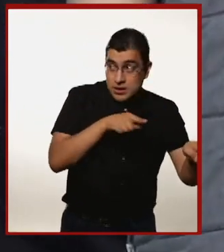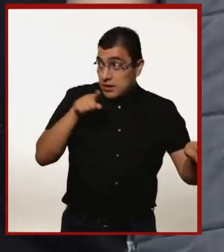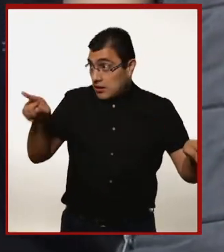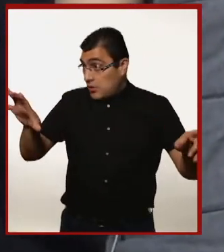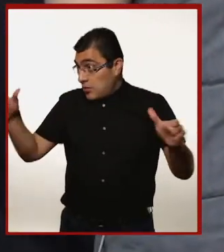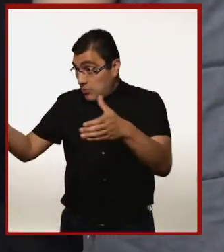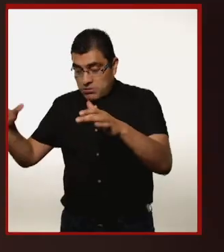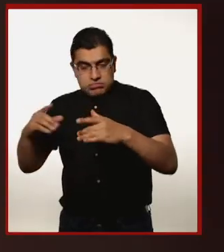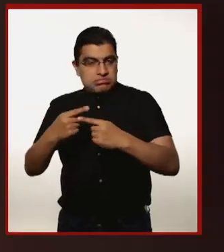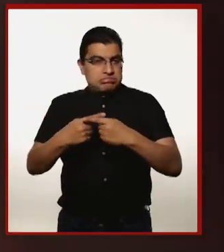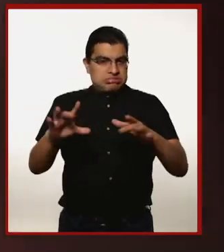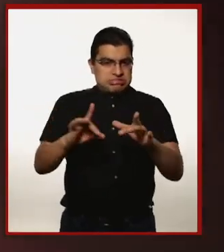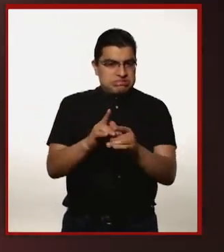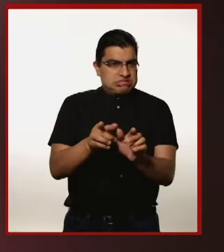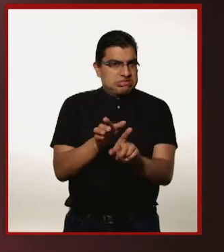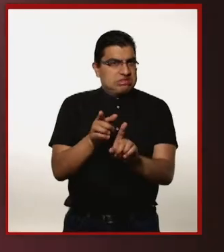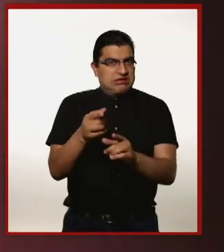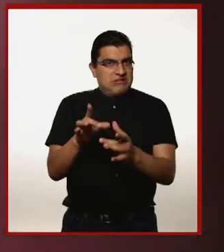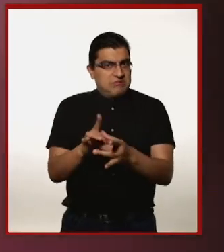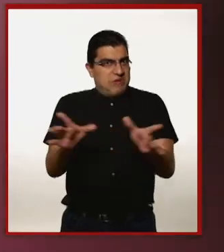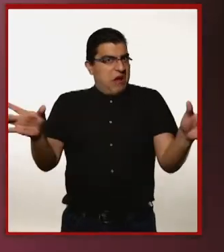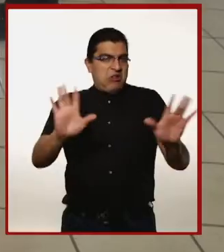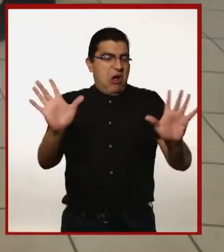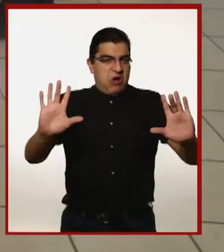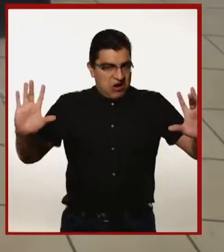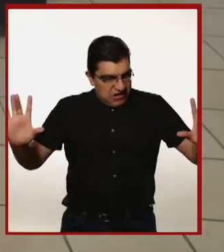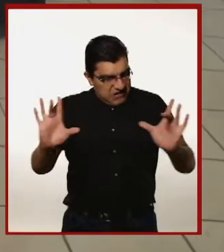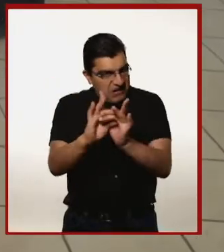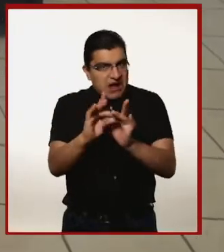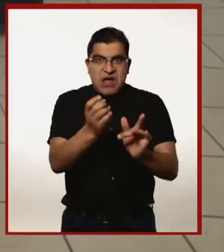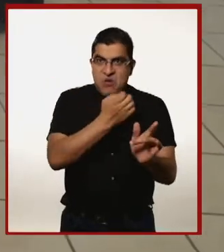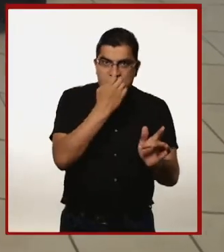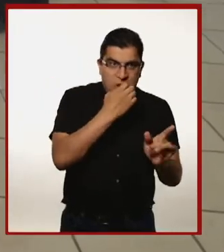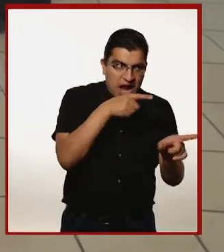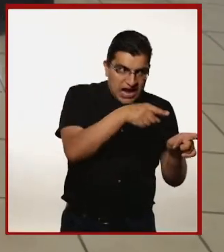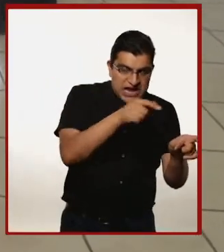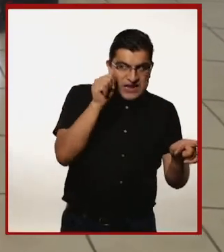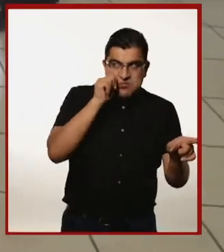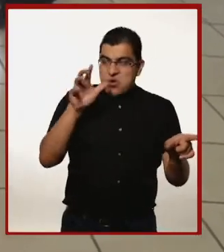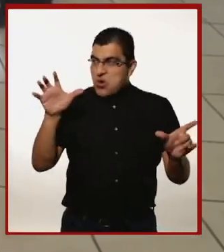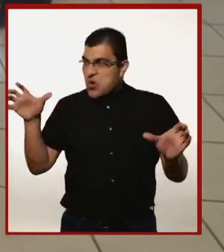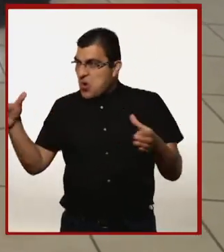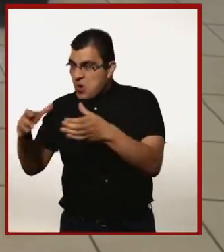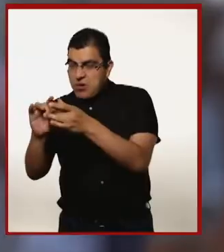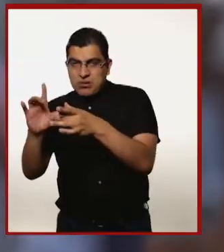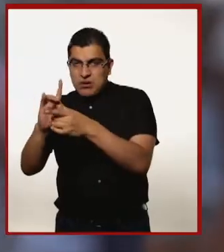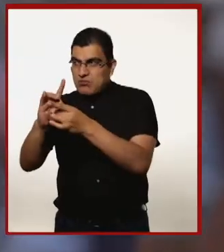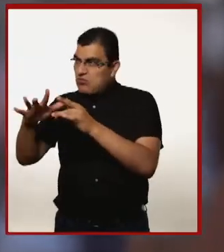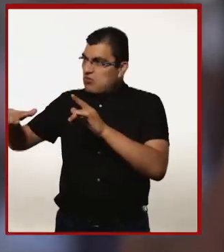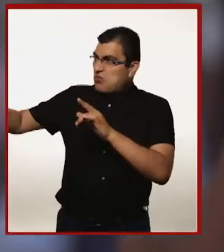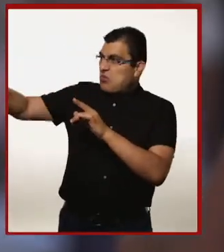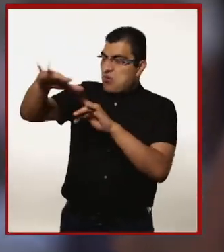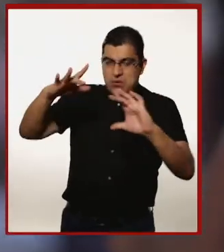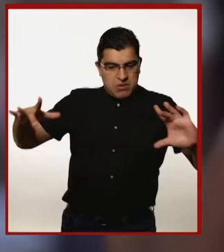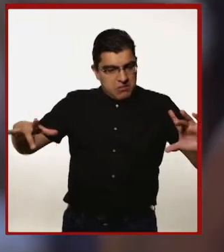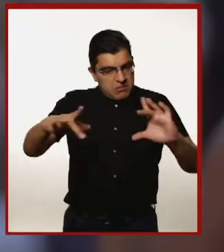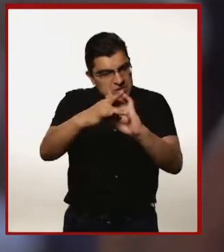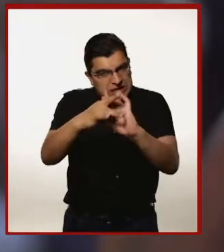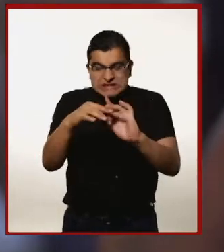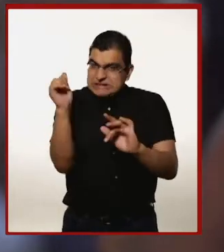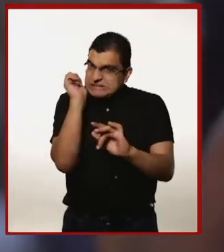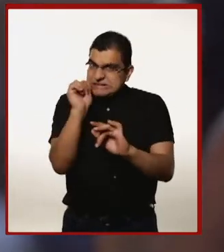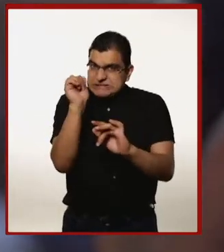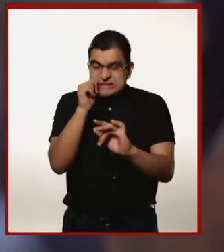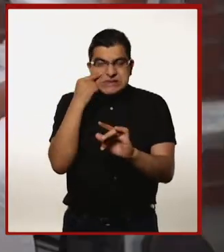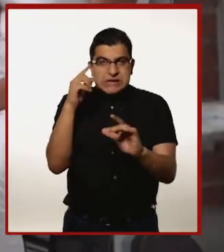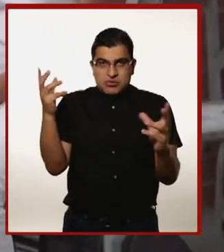esté desvinculado. Es decir, la escuela tendría que estar permanentemente conectada con el entorno, porque de esa